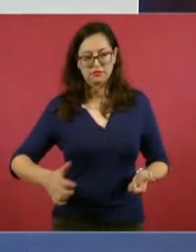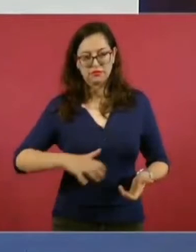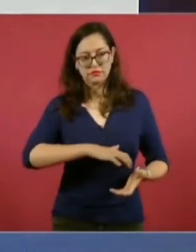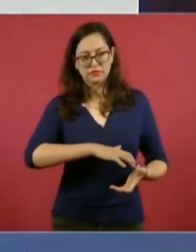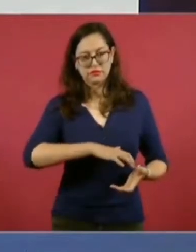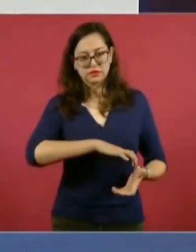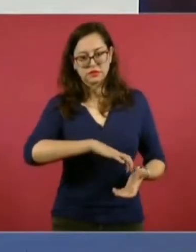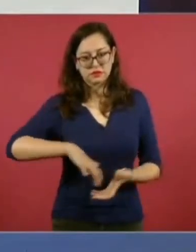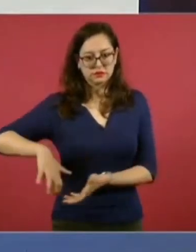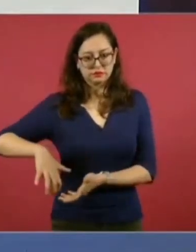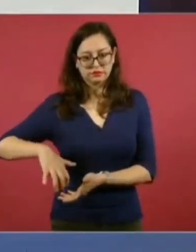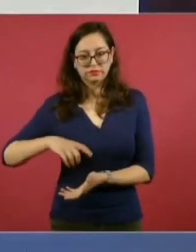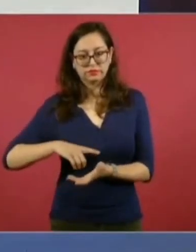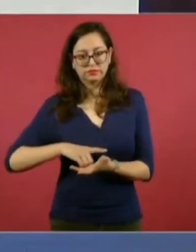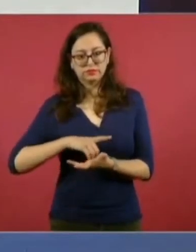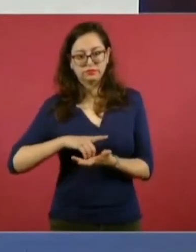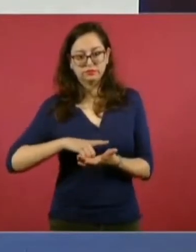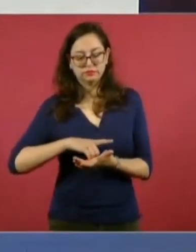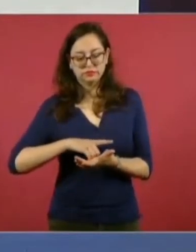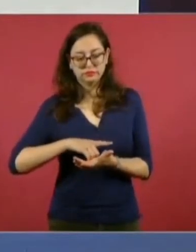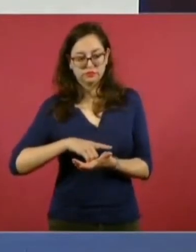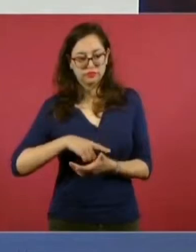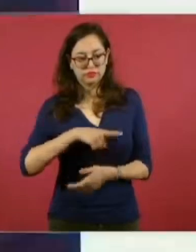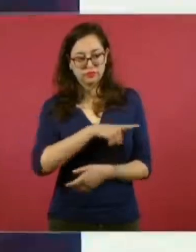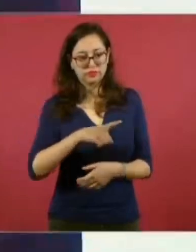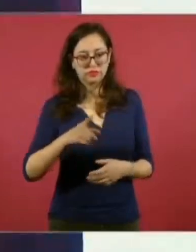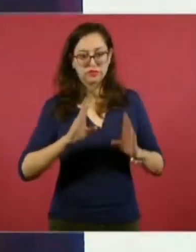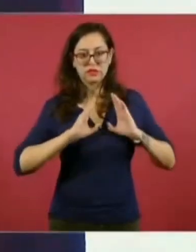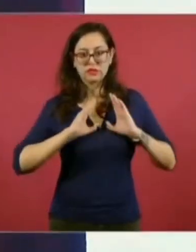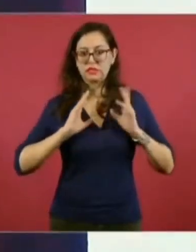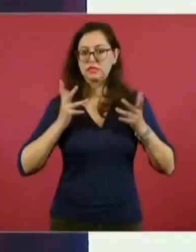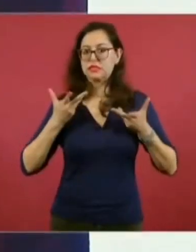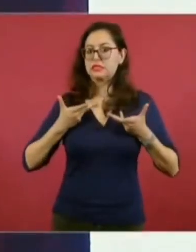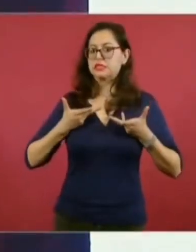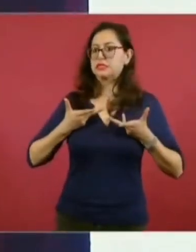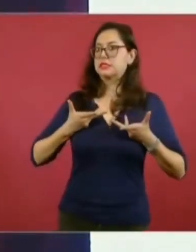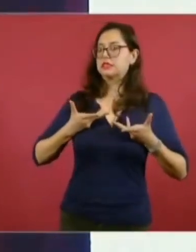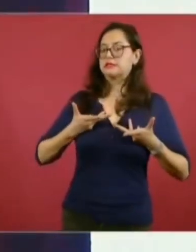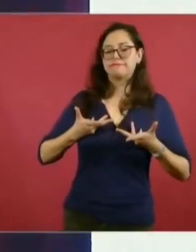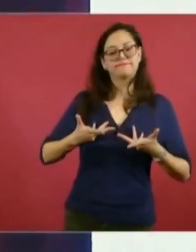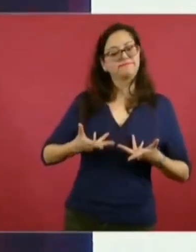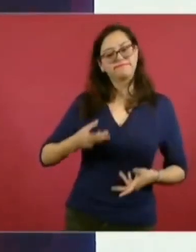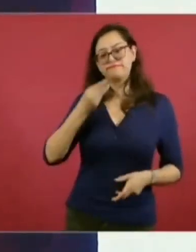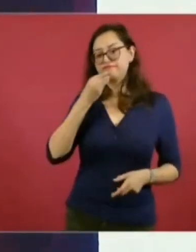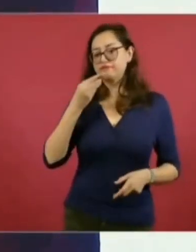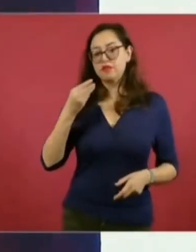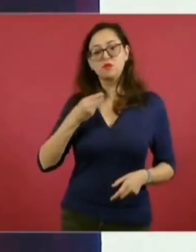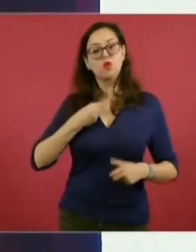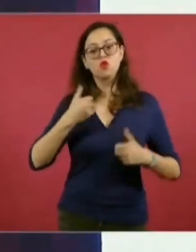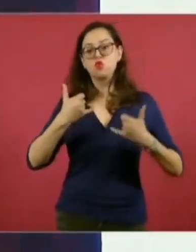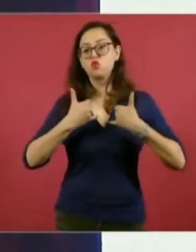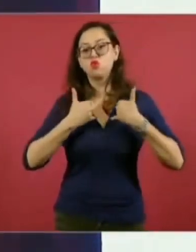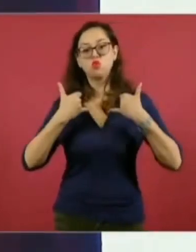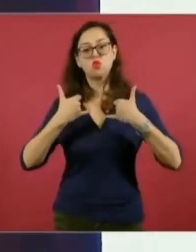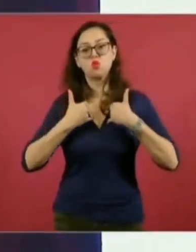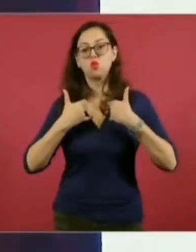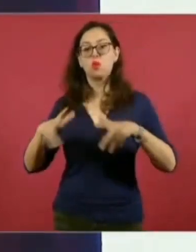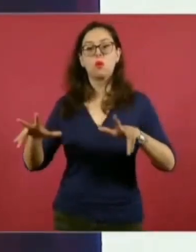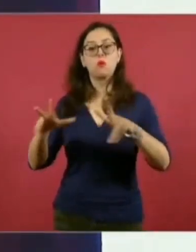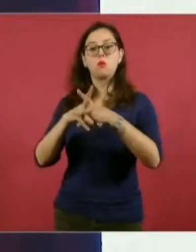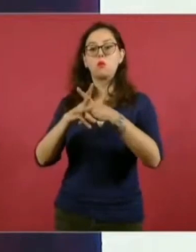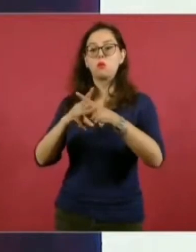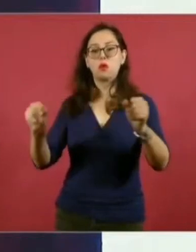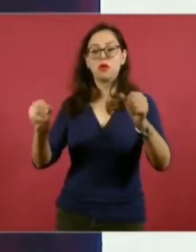imprevisto que detonó súbitamente la necesidad de desaparecerlos para no